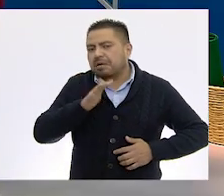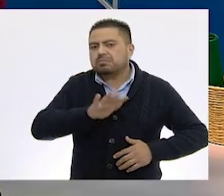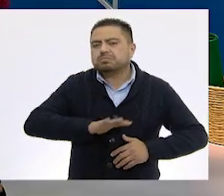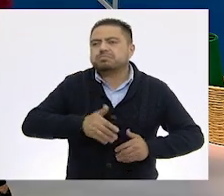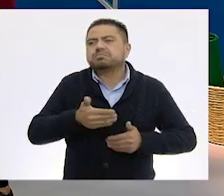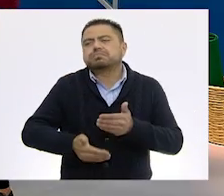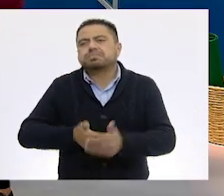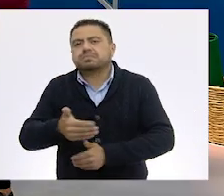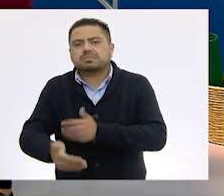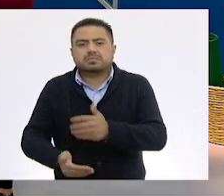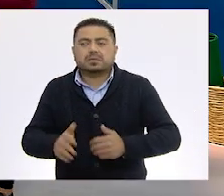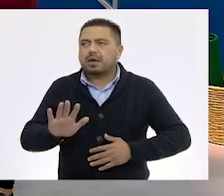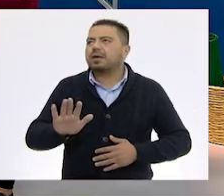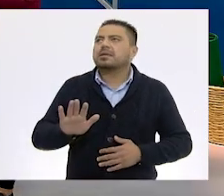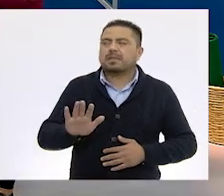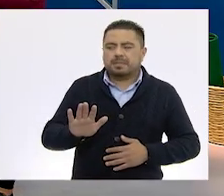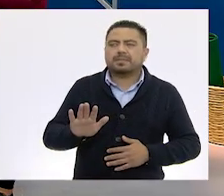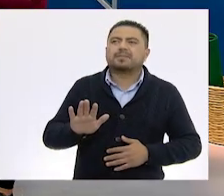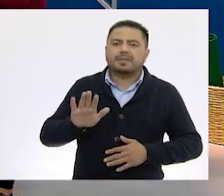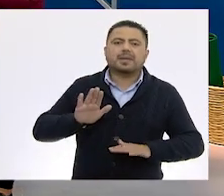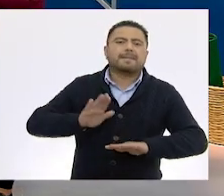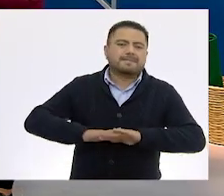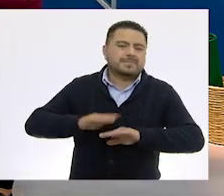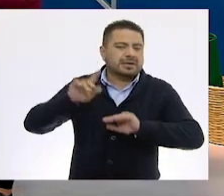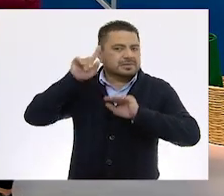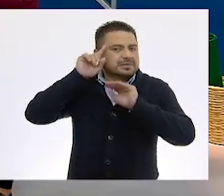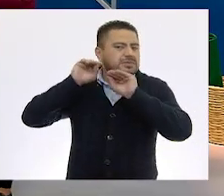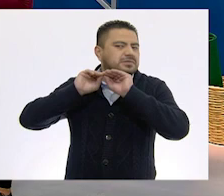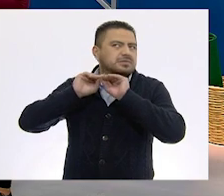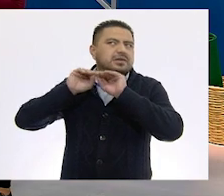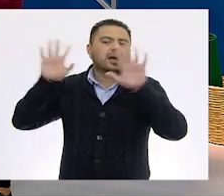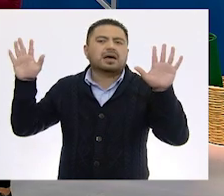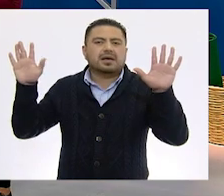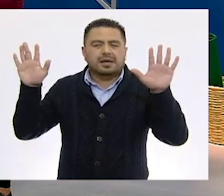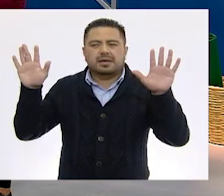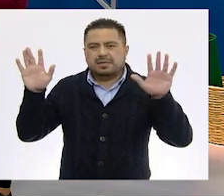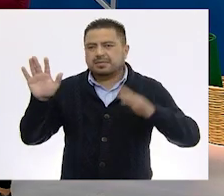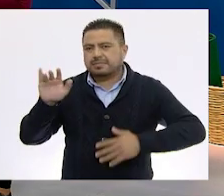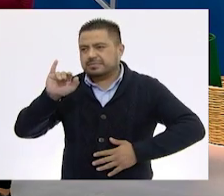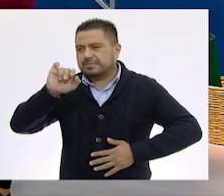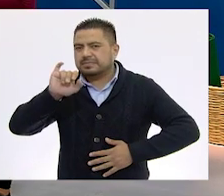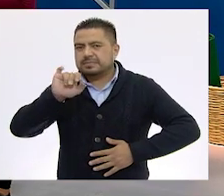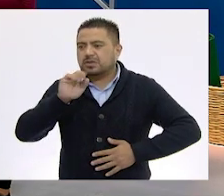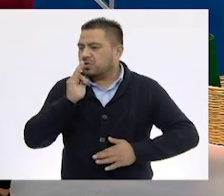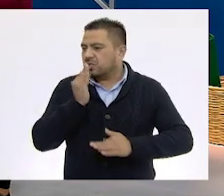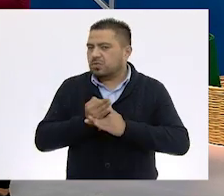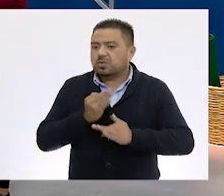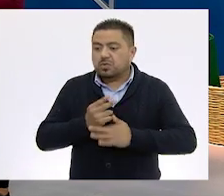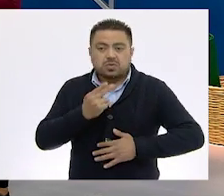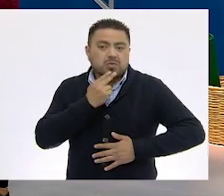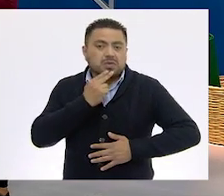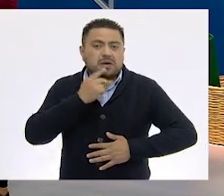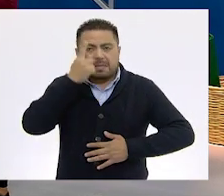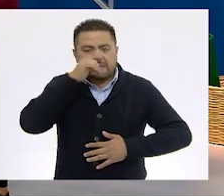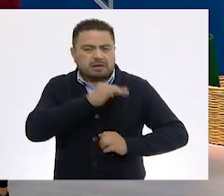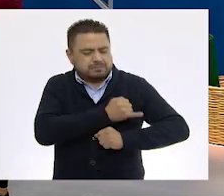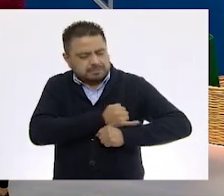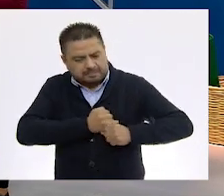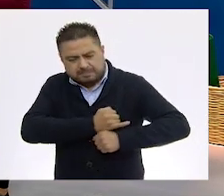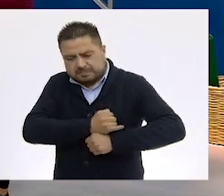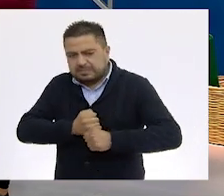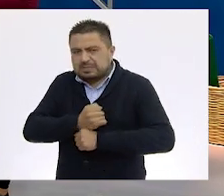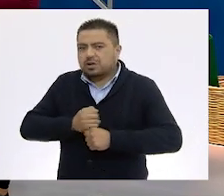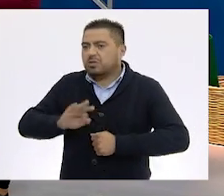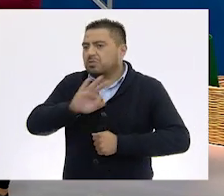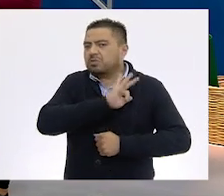Muy bien, ahora ya nos va quedando más claro y que vamos a utilizar para ir estudiando y así